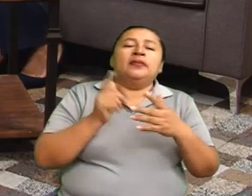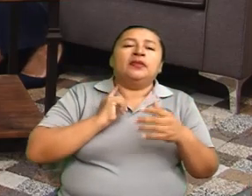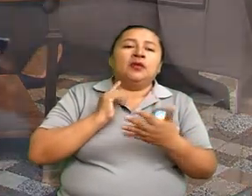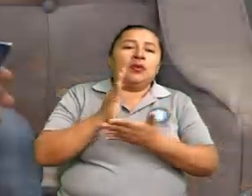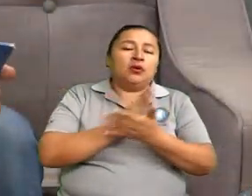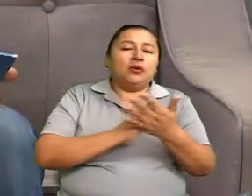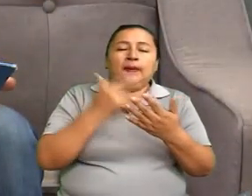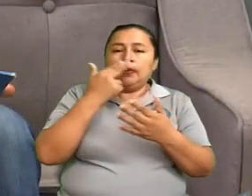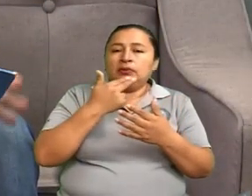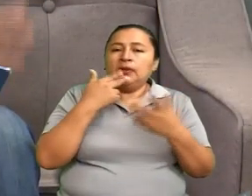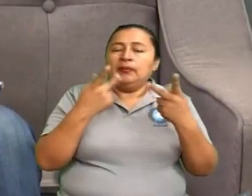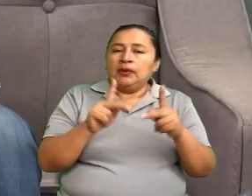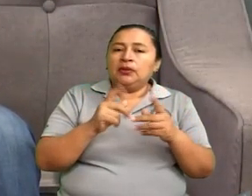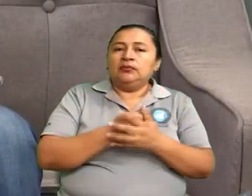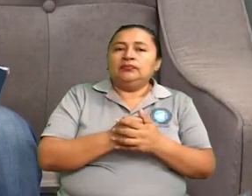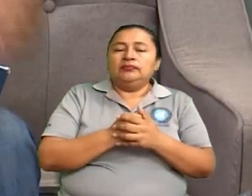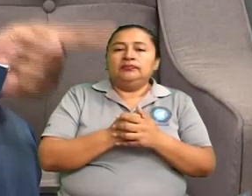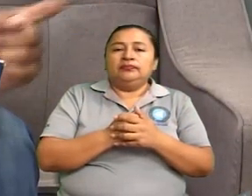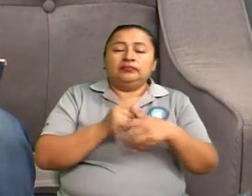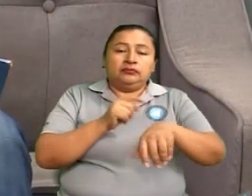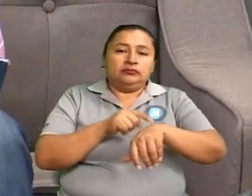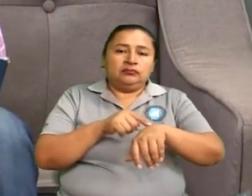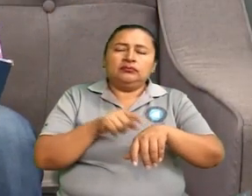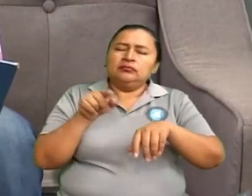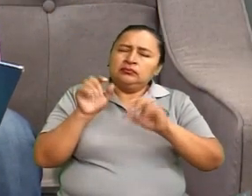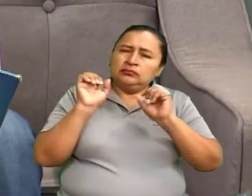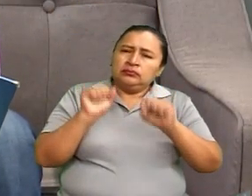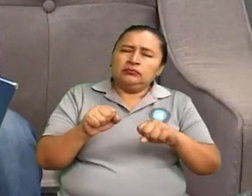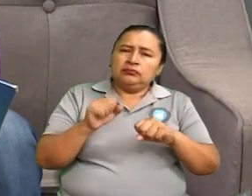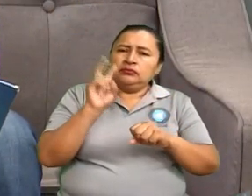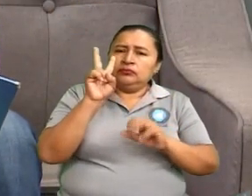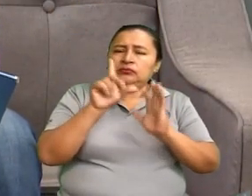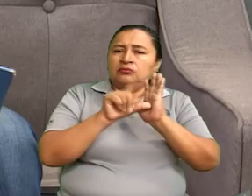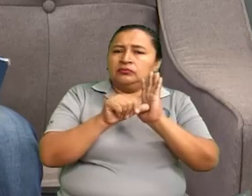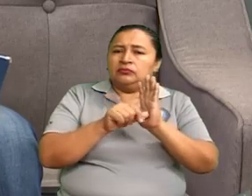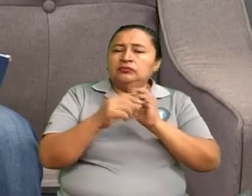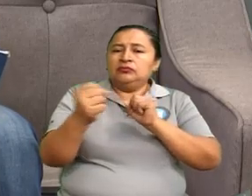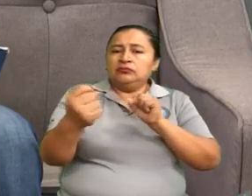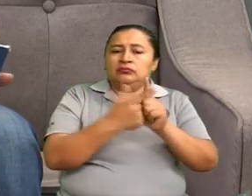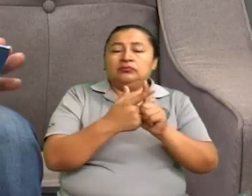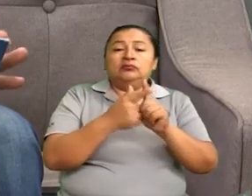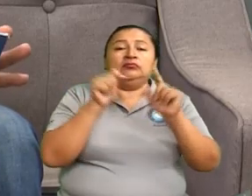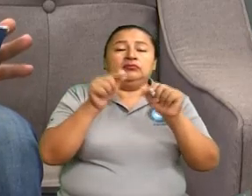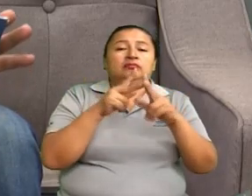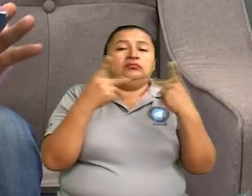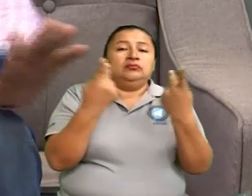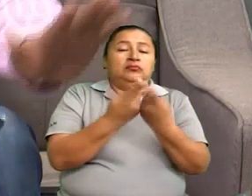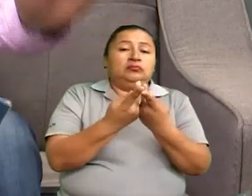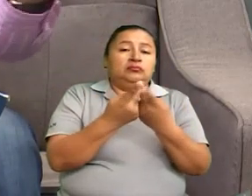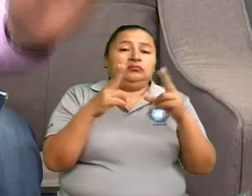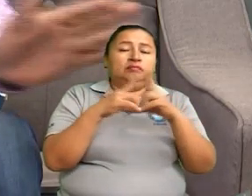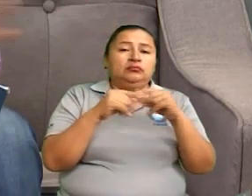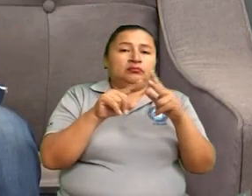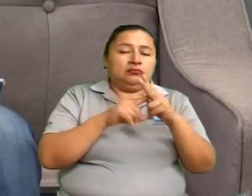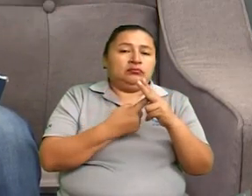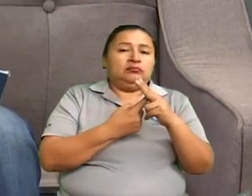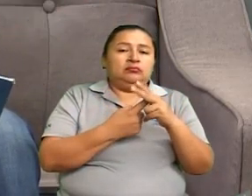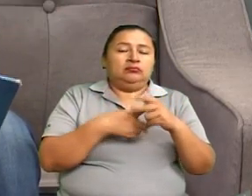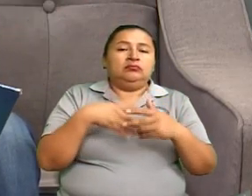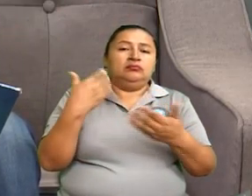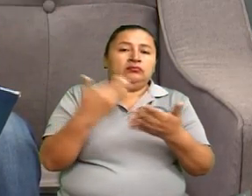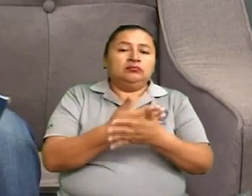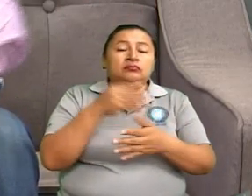cuestión de tiempo. Si pudiéramos en 2 minutos enviar un mensaje al pueblo nicaragüense a partir de la gestión